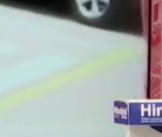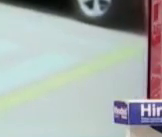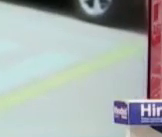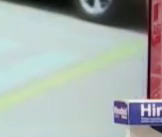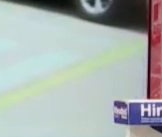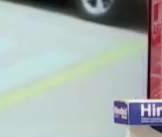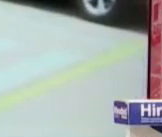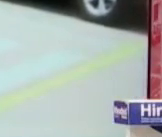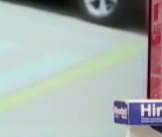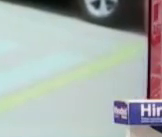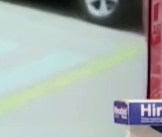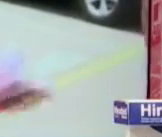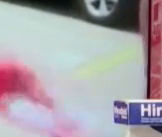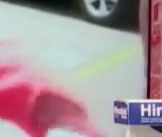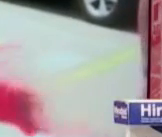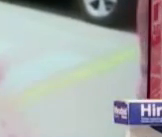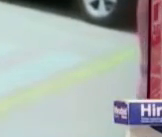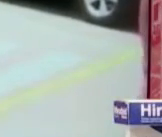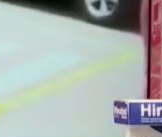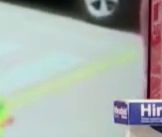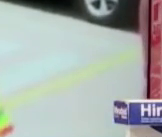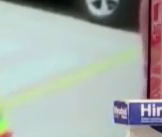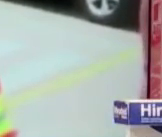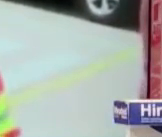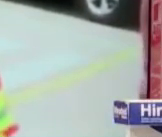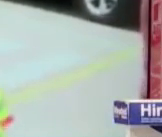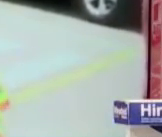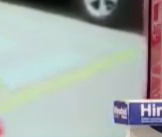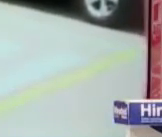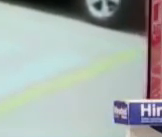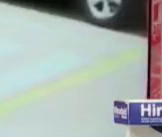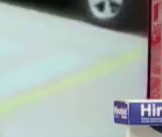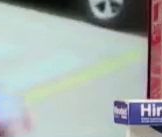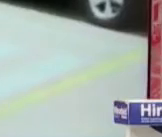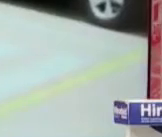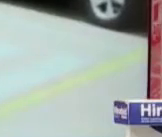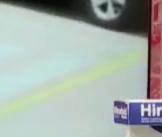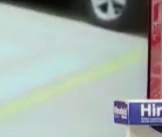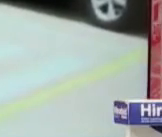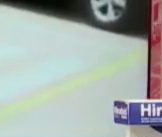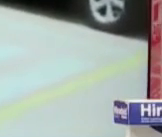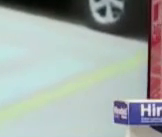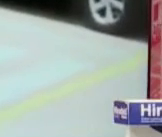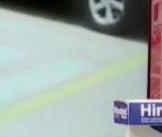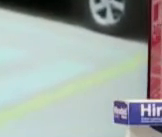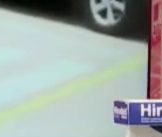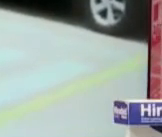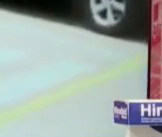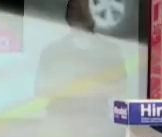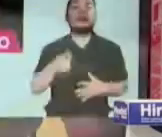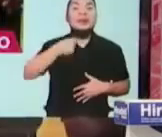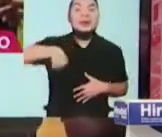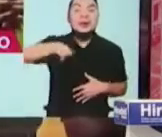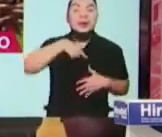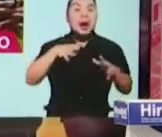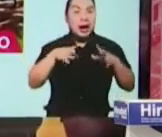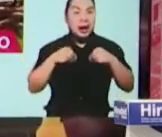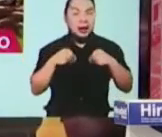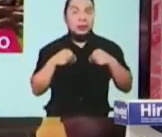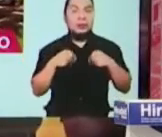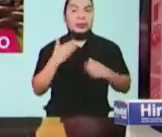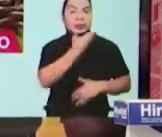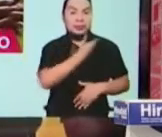Noticia buena del día es que llegaron, del día de ayer me refiero, es que llegaron las vacunas para los niños. Pero acá hay un